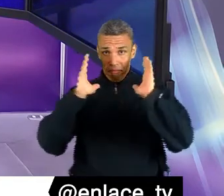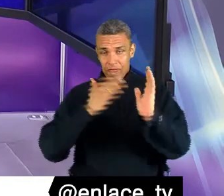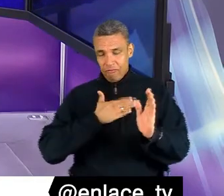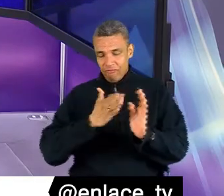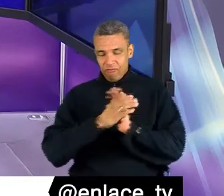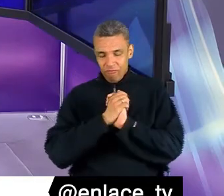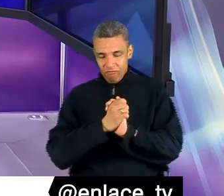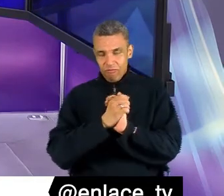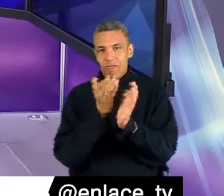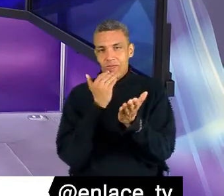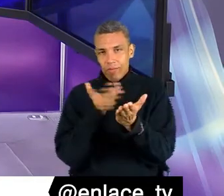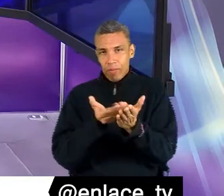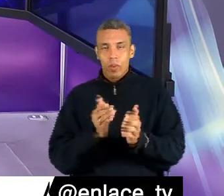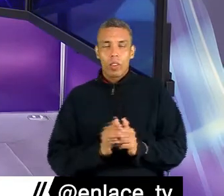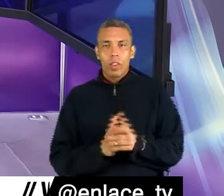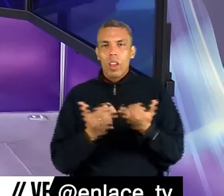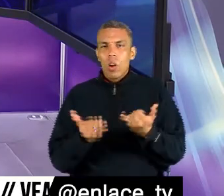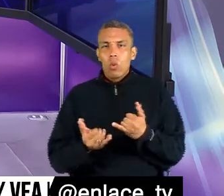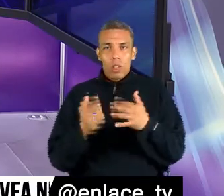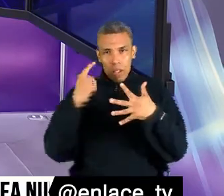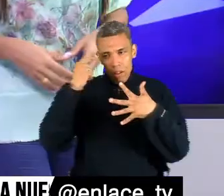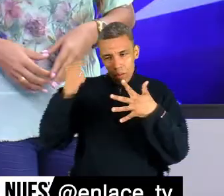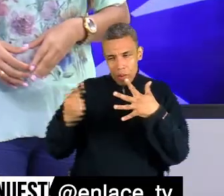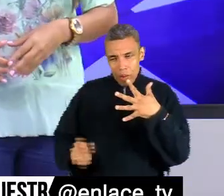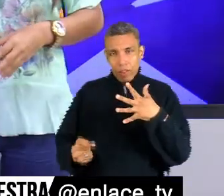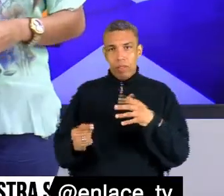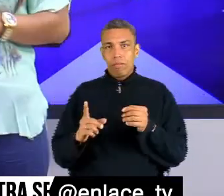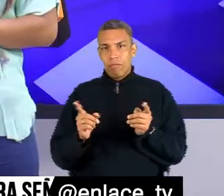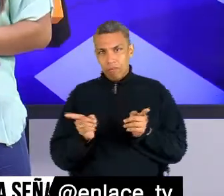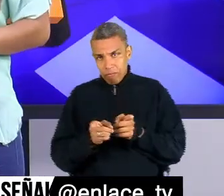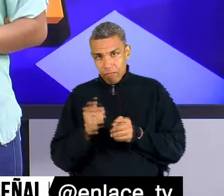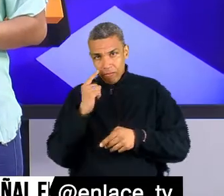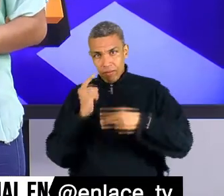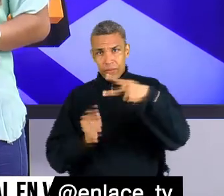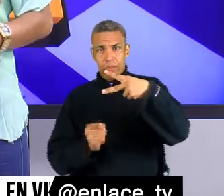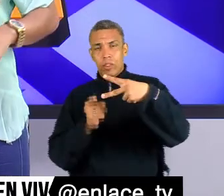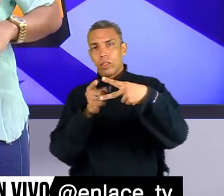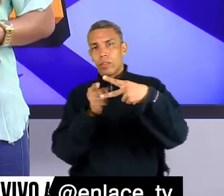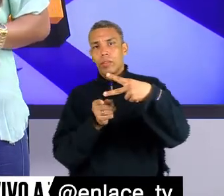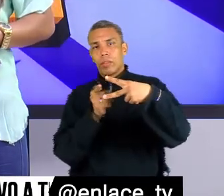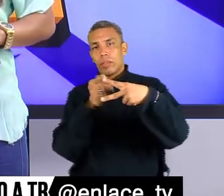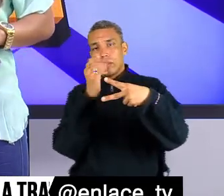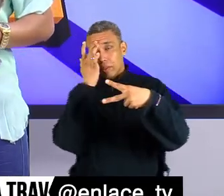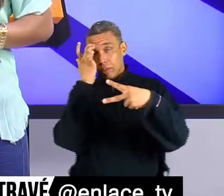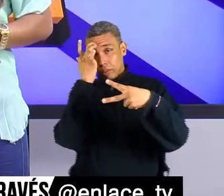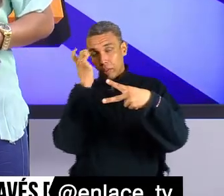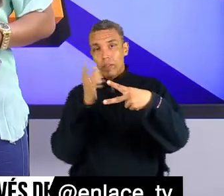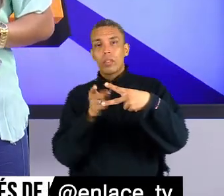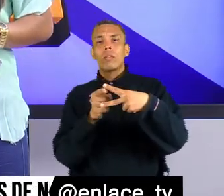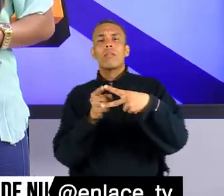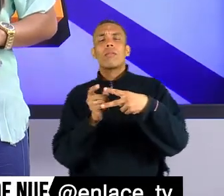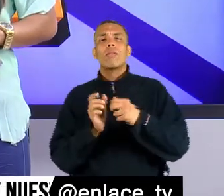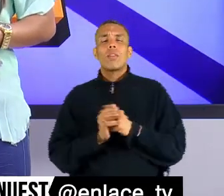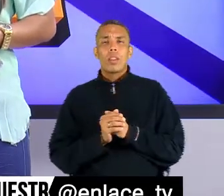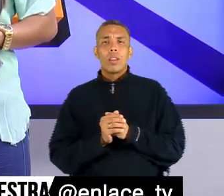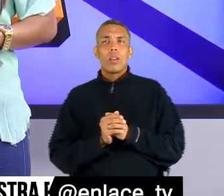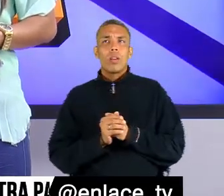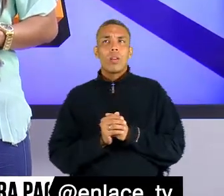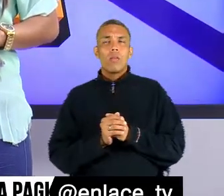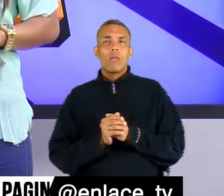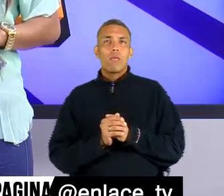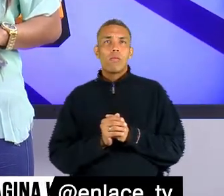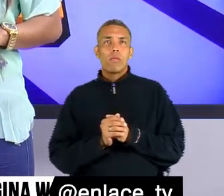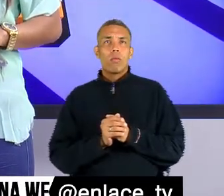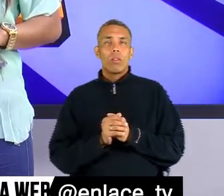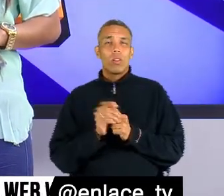www.enlacetelevisión.com. A continuación, conozcamos nuestros titulares. Sin servicio de aire acondicionado se encuentran las instalaciones administrativas de